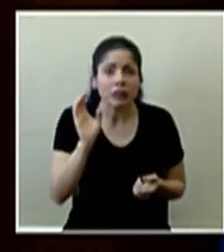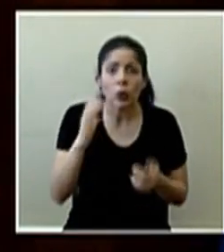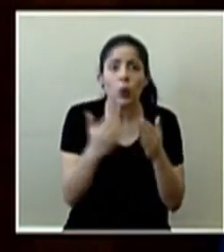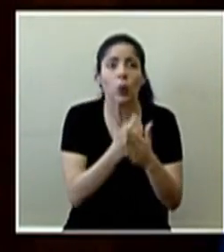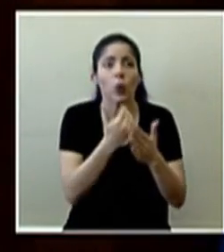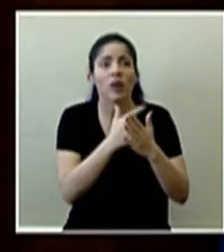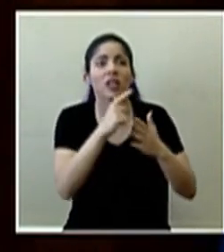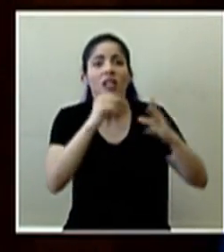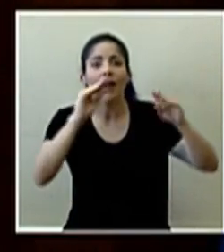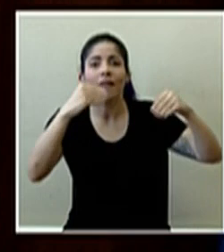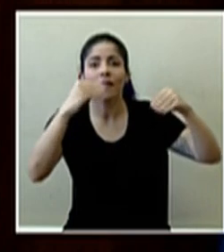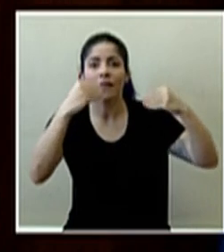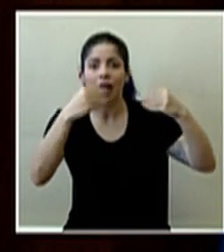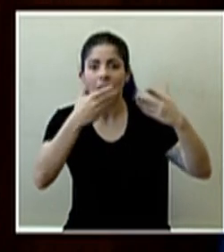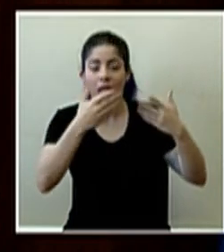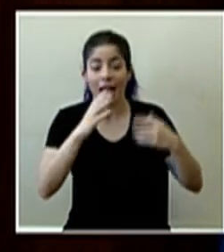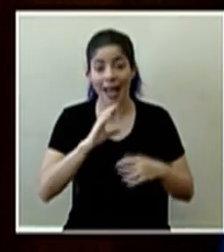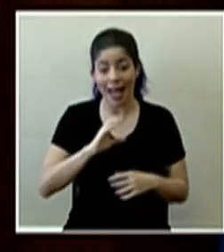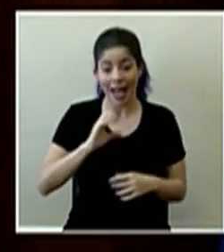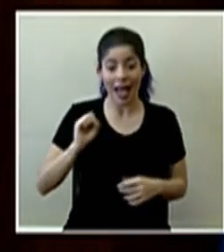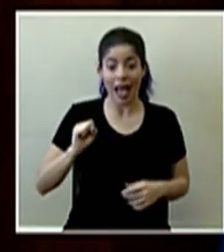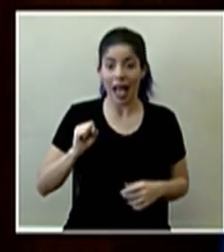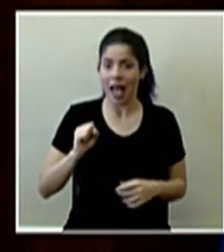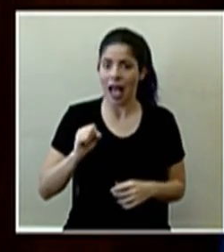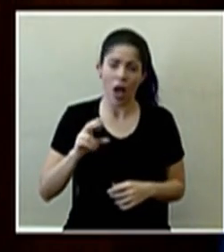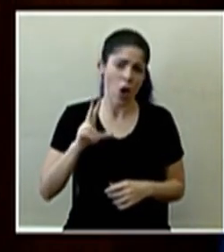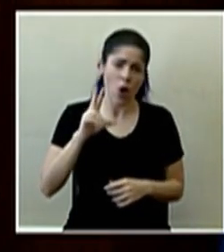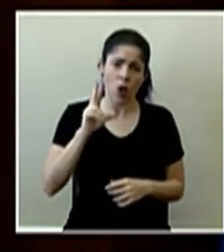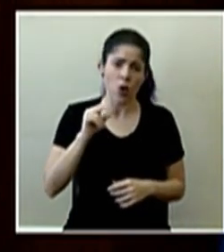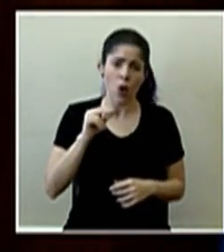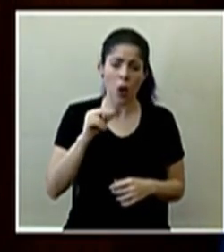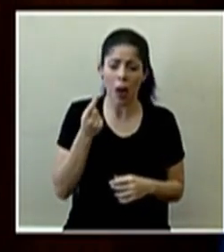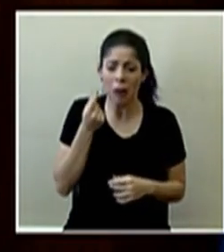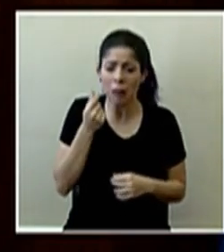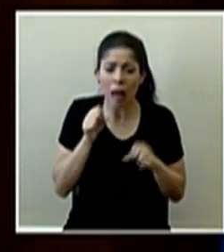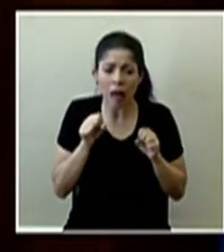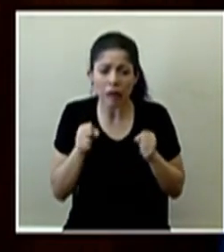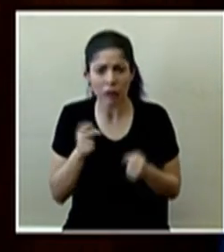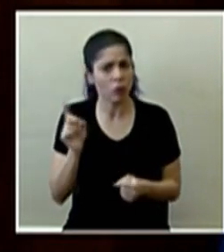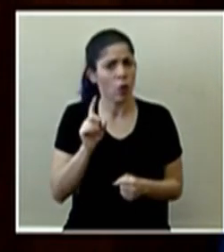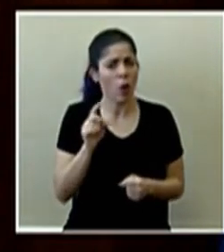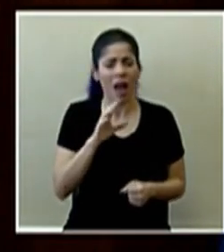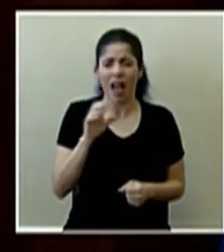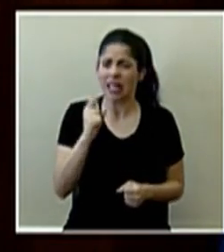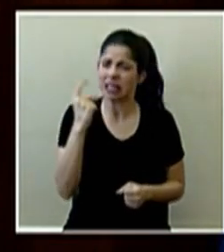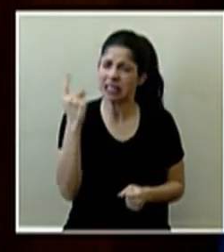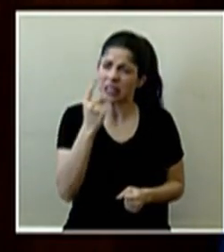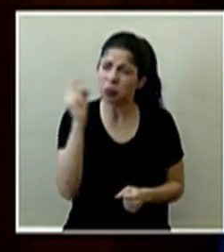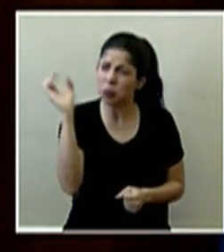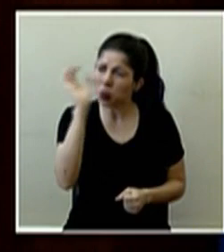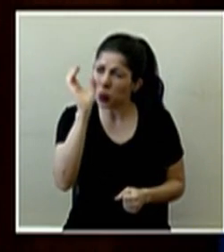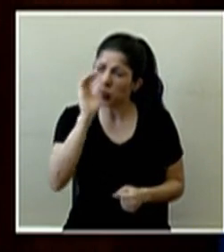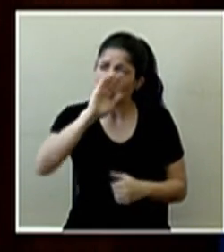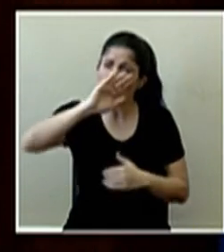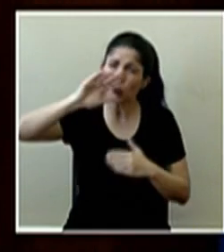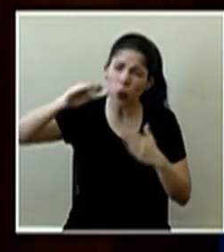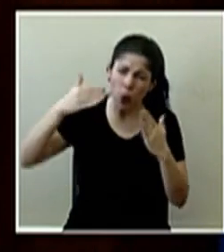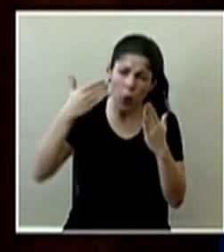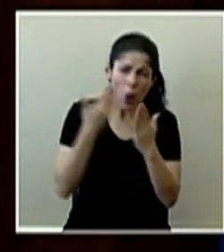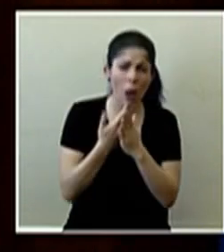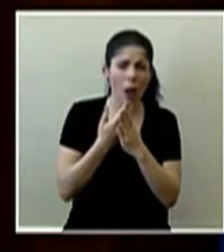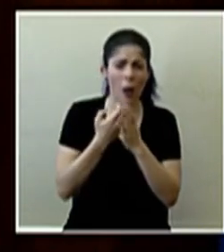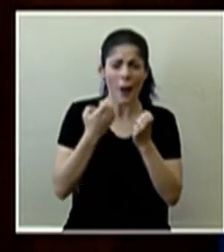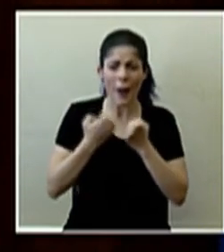nuevos proveedores. La caja no va a escatimar, siempre buscar todo el material